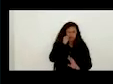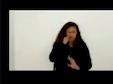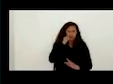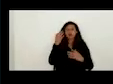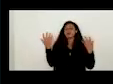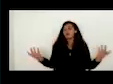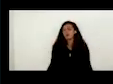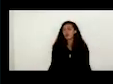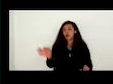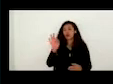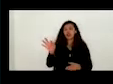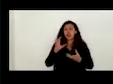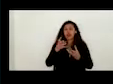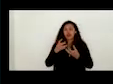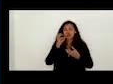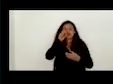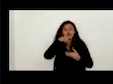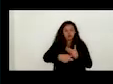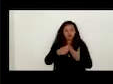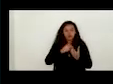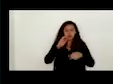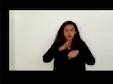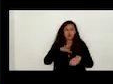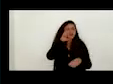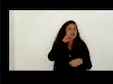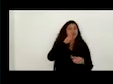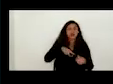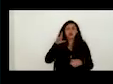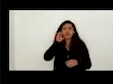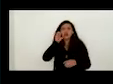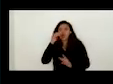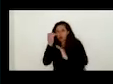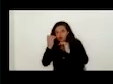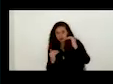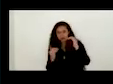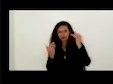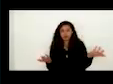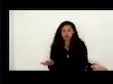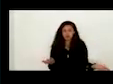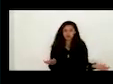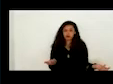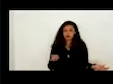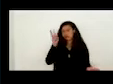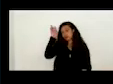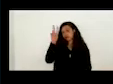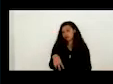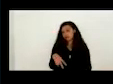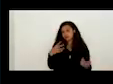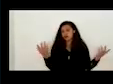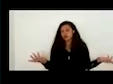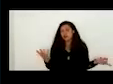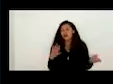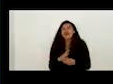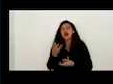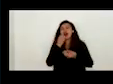mandarinas tienen más azúcar que una naranja común y corriente. La verdad es que cada uno de estos alimentos,